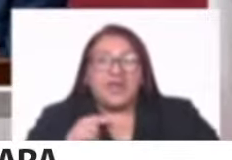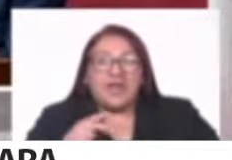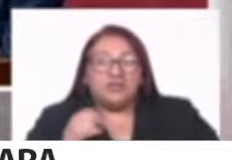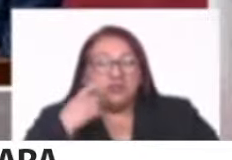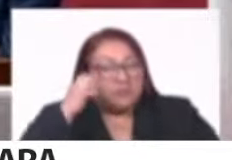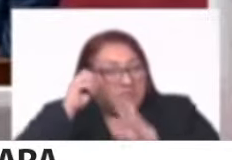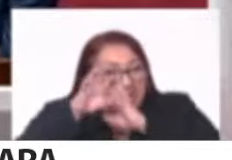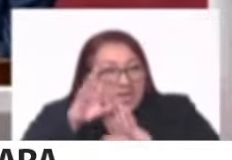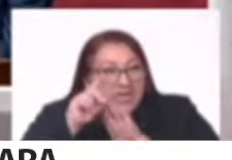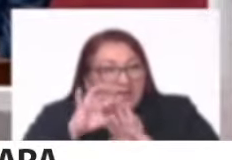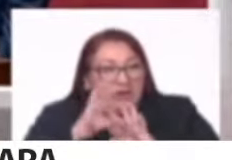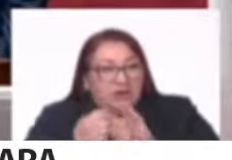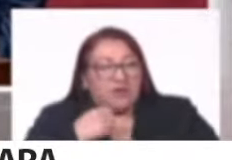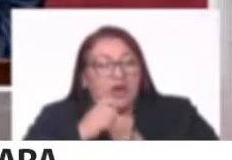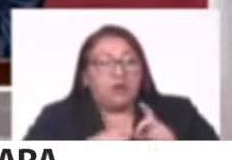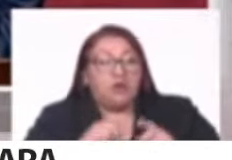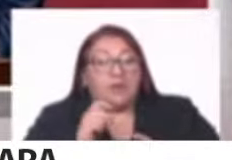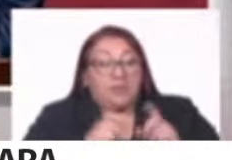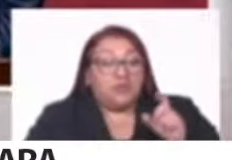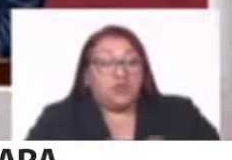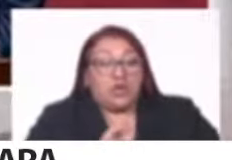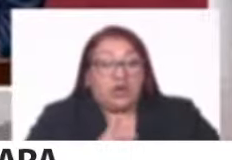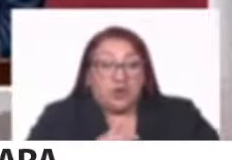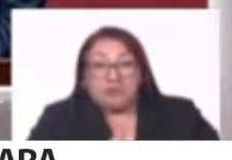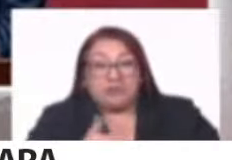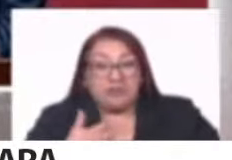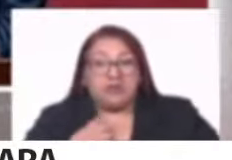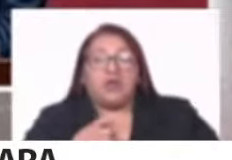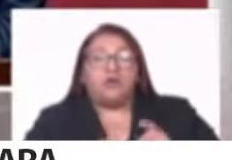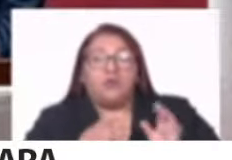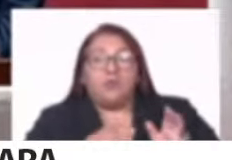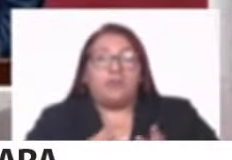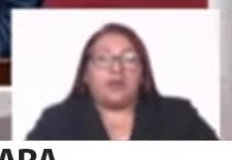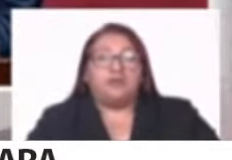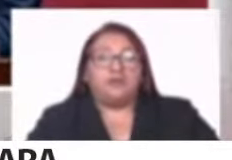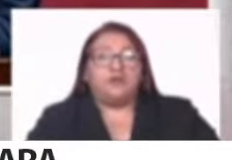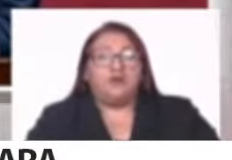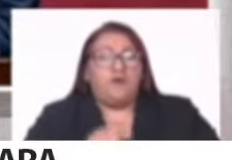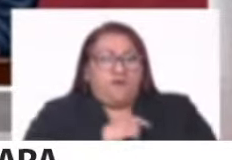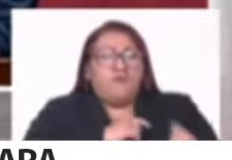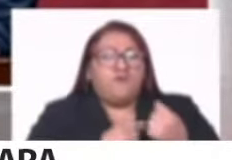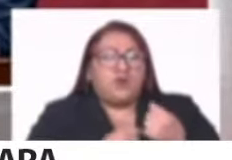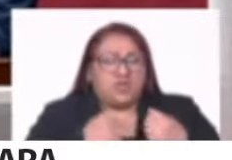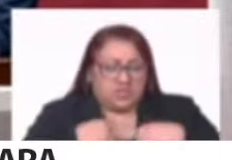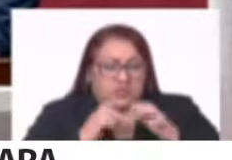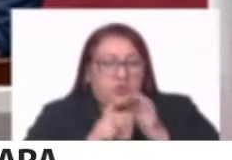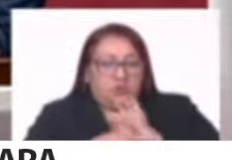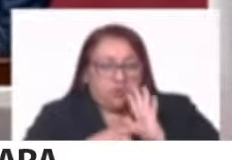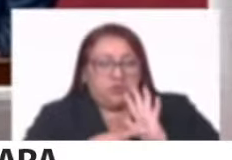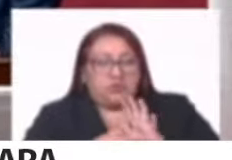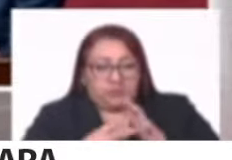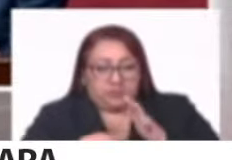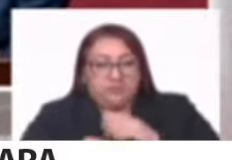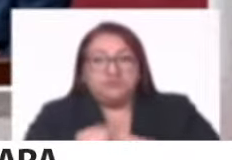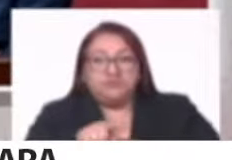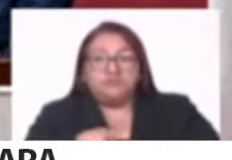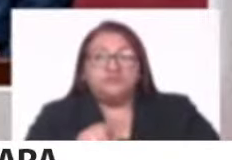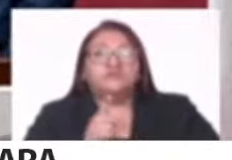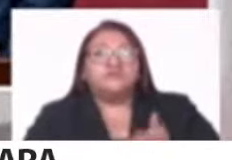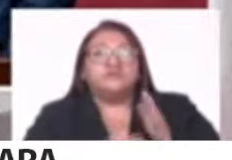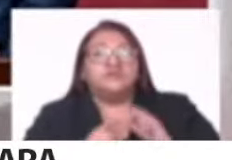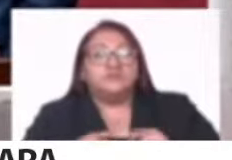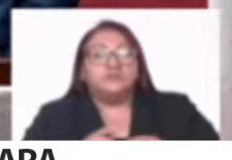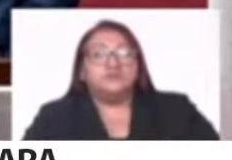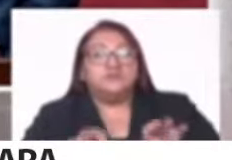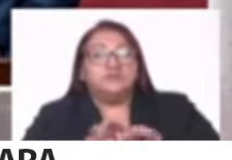minería ilegal, la trata de personas, entre otras. Tenemos un plan muy potente que vamos a dar a conocer al país próximamente y que